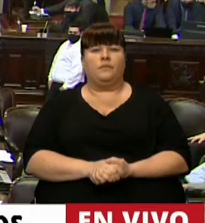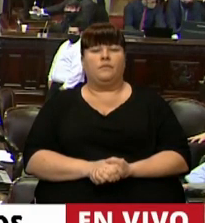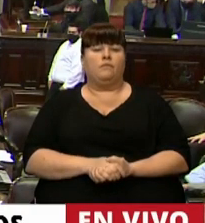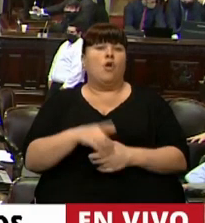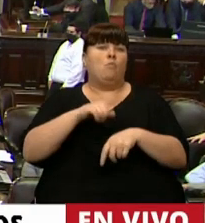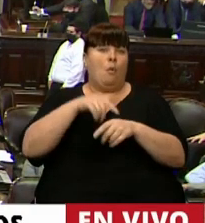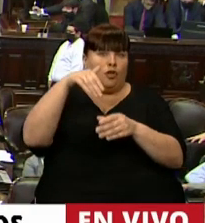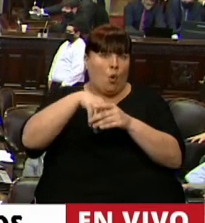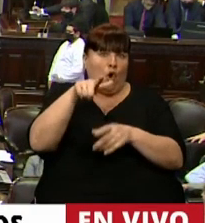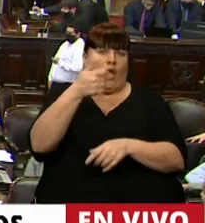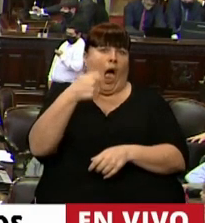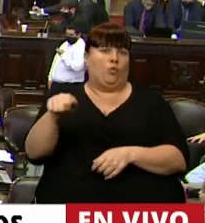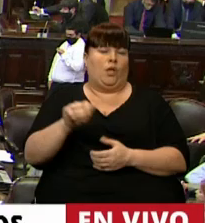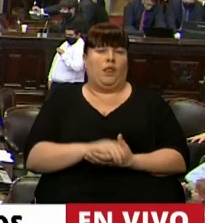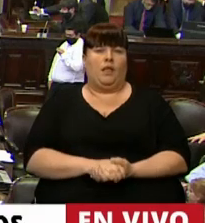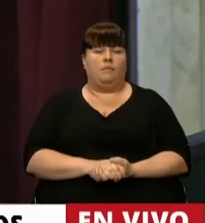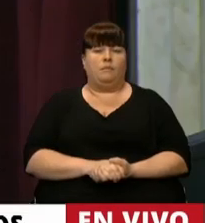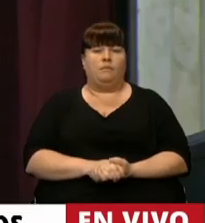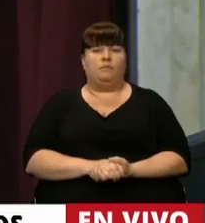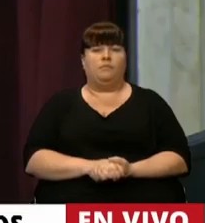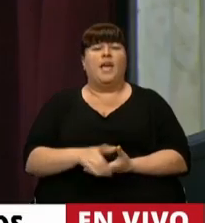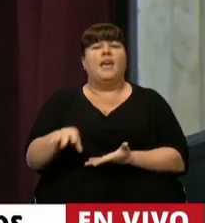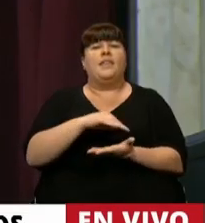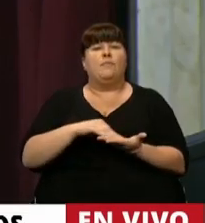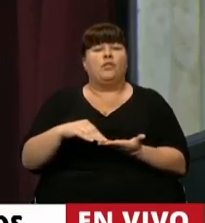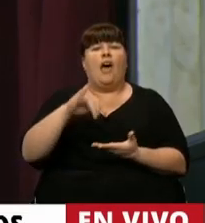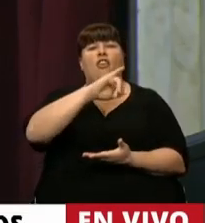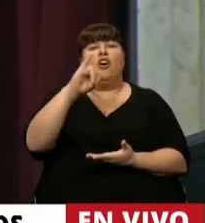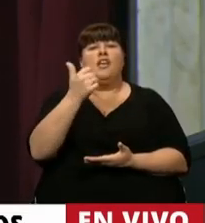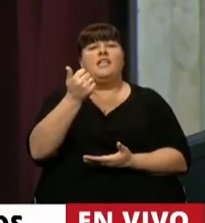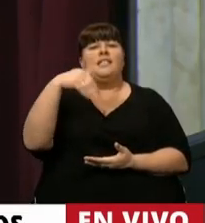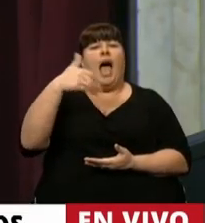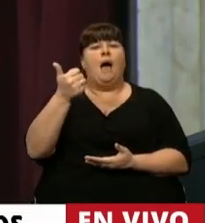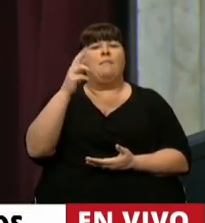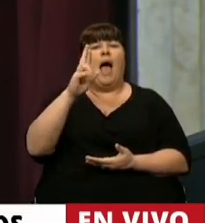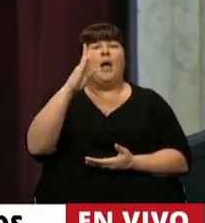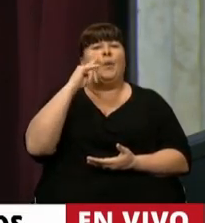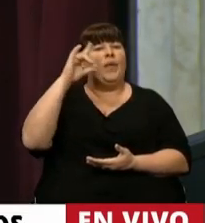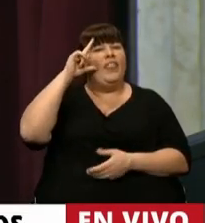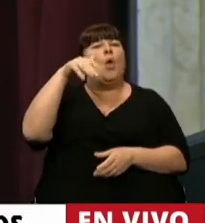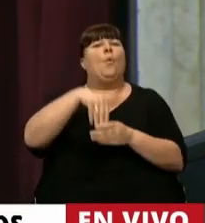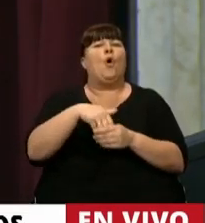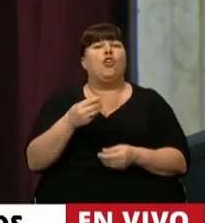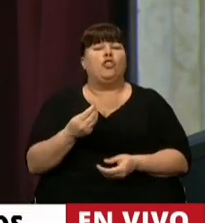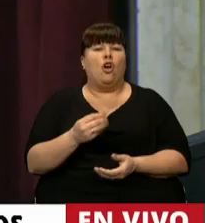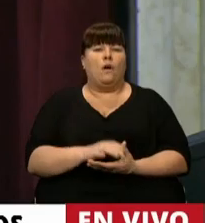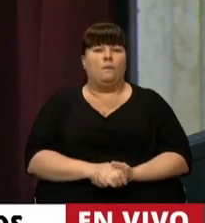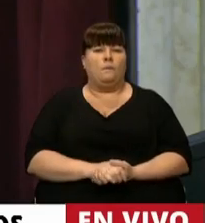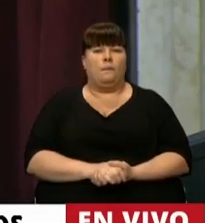ausente a la hora de votar diputados a marvin el sentido de su voto